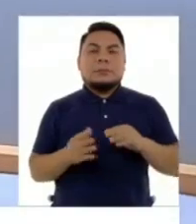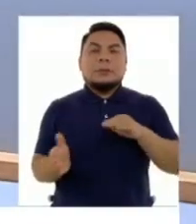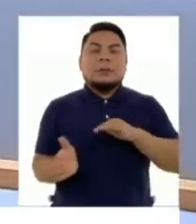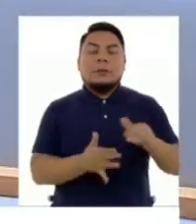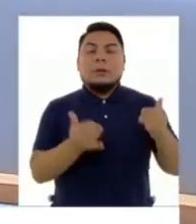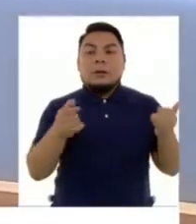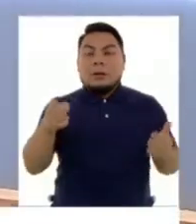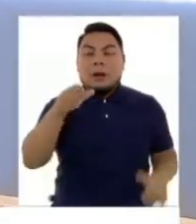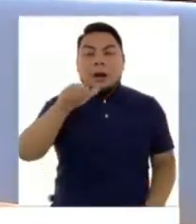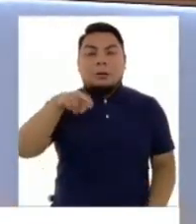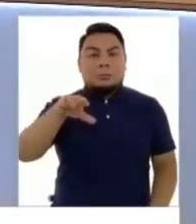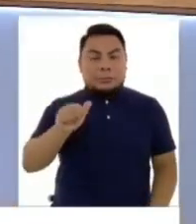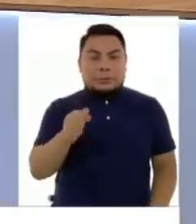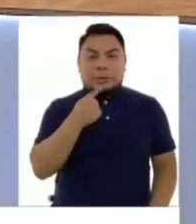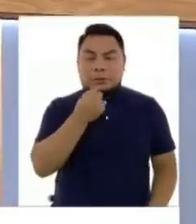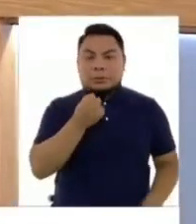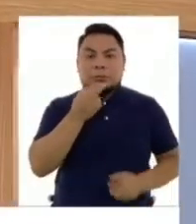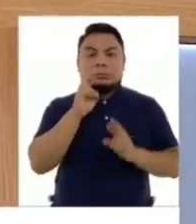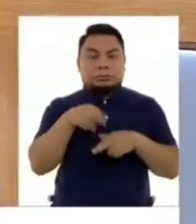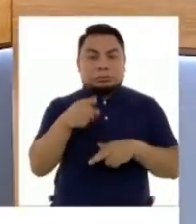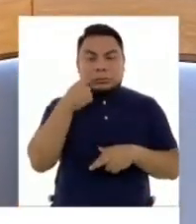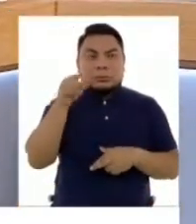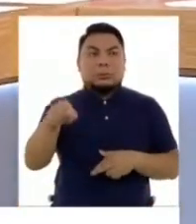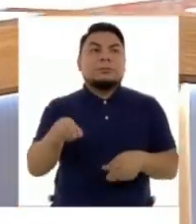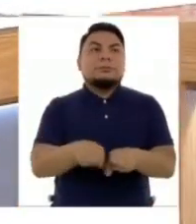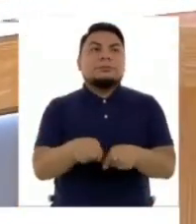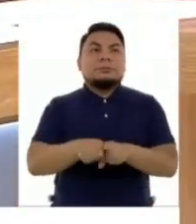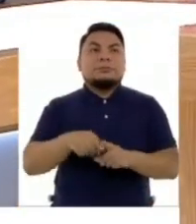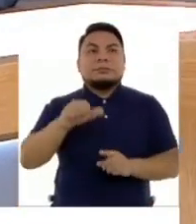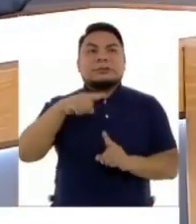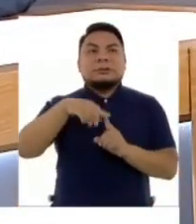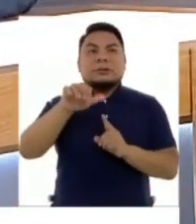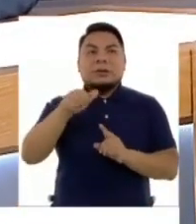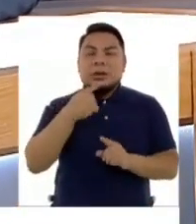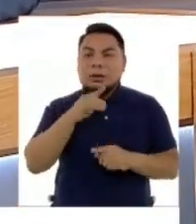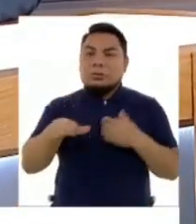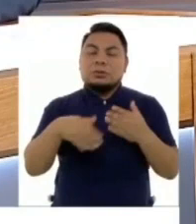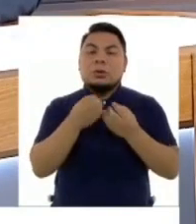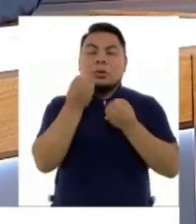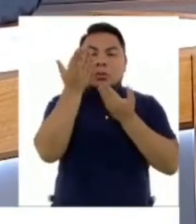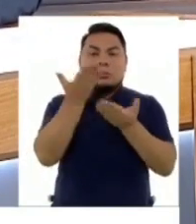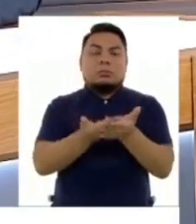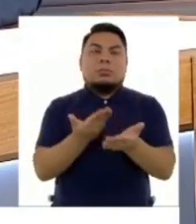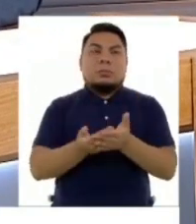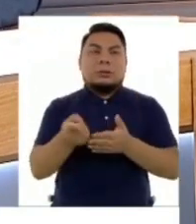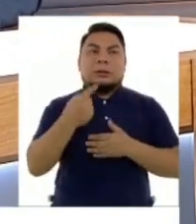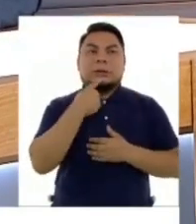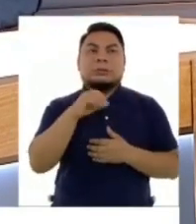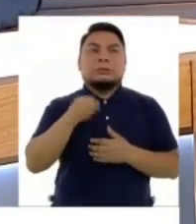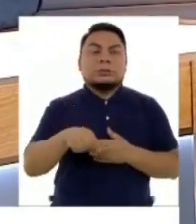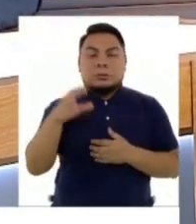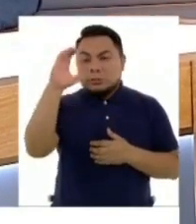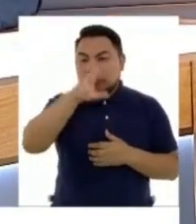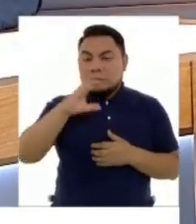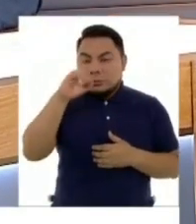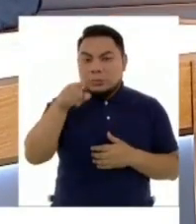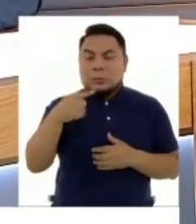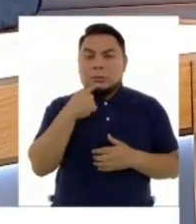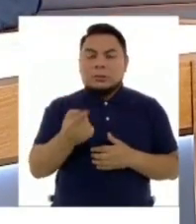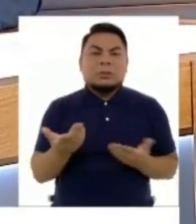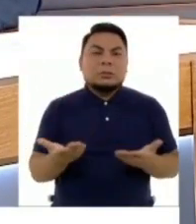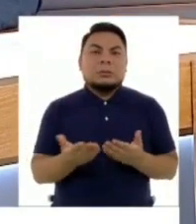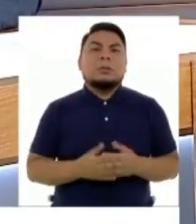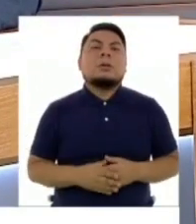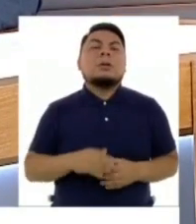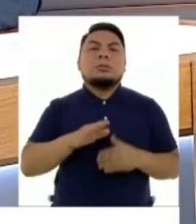Y de inmediato el APRA salió a responder a la versión de Miguel Etala y ha pedido que sea corroborada. Incluso Jorge del Castillo ha indicado que se busca acusar a un muerto